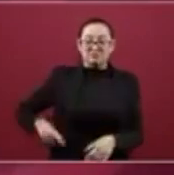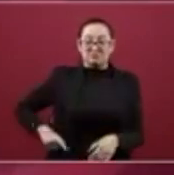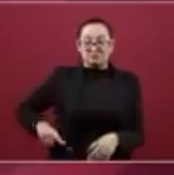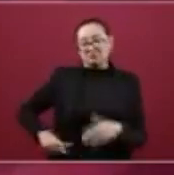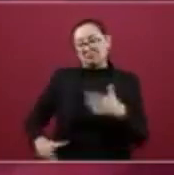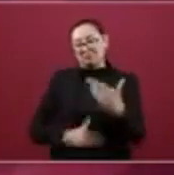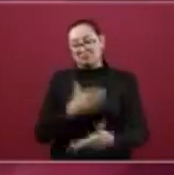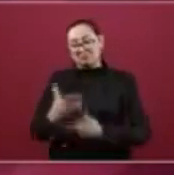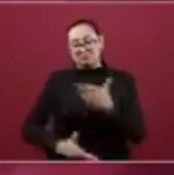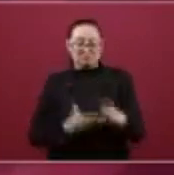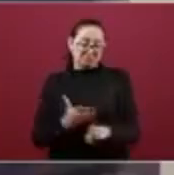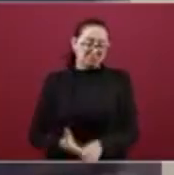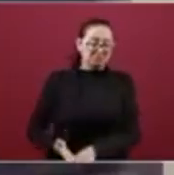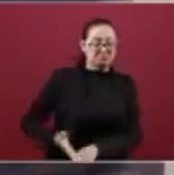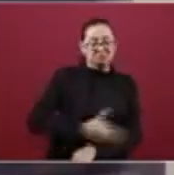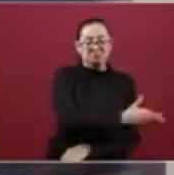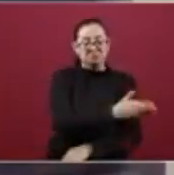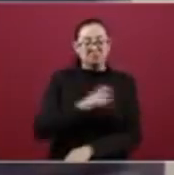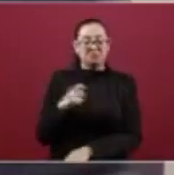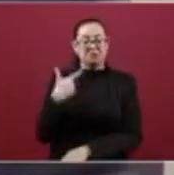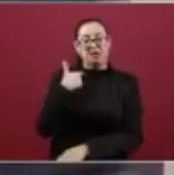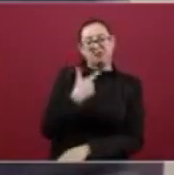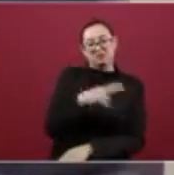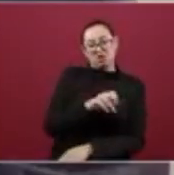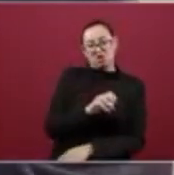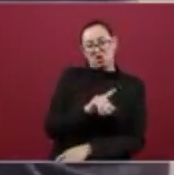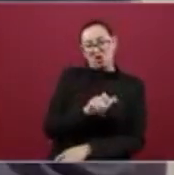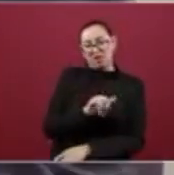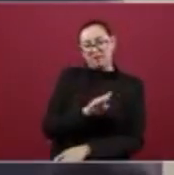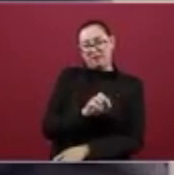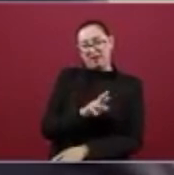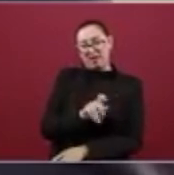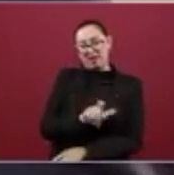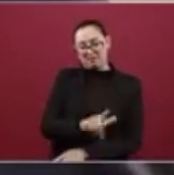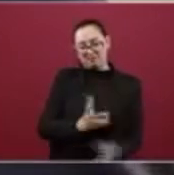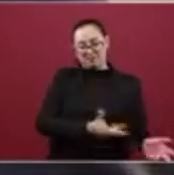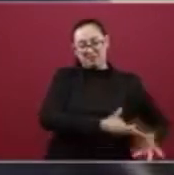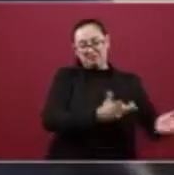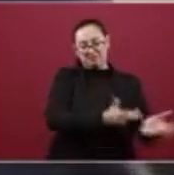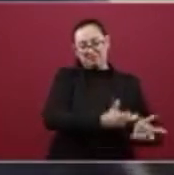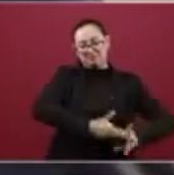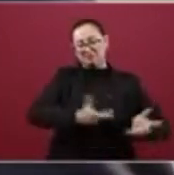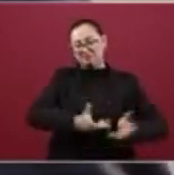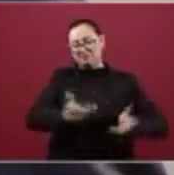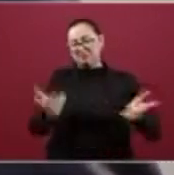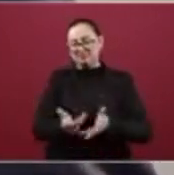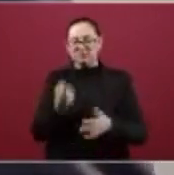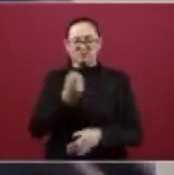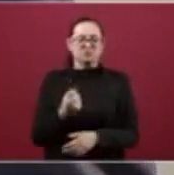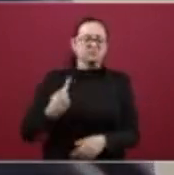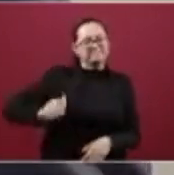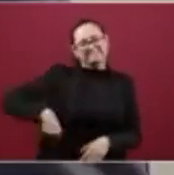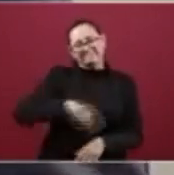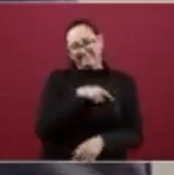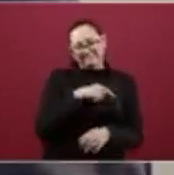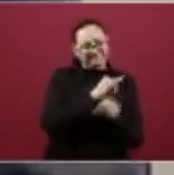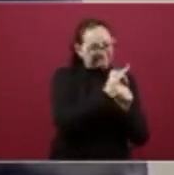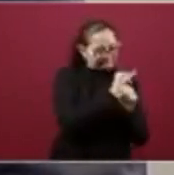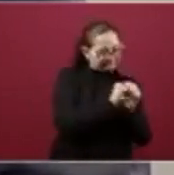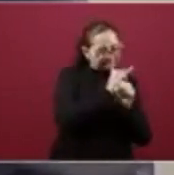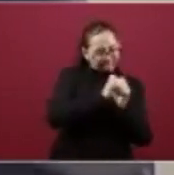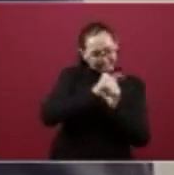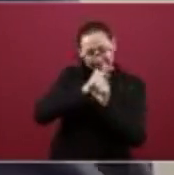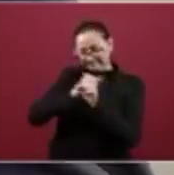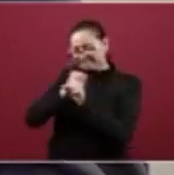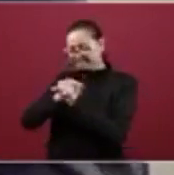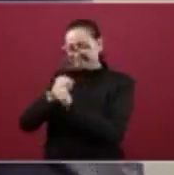gobernantes del periodo neoliberal. Entonces, sí estamos analizando toda esta situación